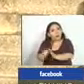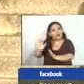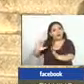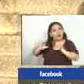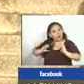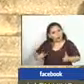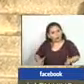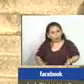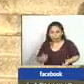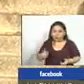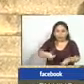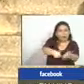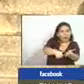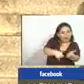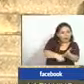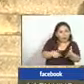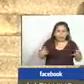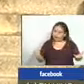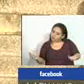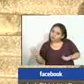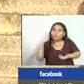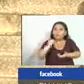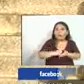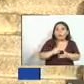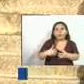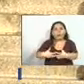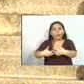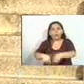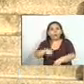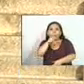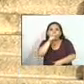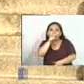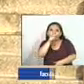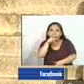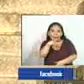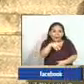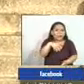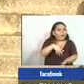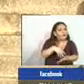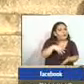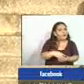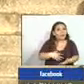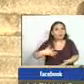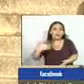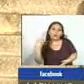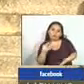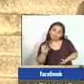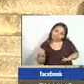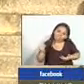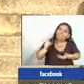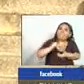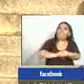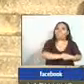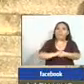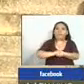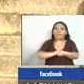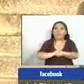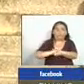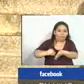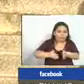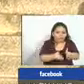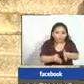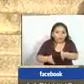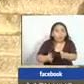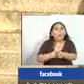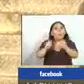judicial, los gobiernos locales, el sector privado, pero sobre todo nuestra gente. Debemos ir en una misma ruta y hacer que El Salvador sea un